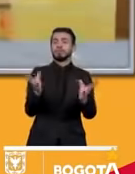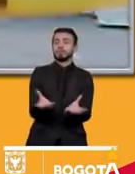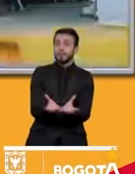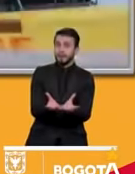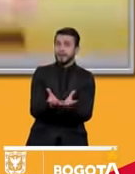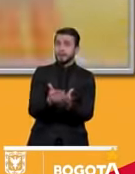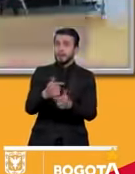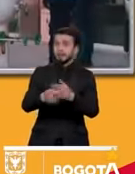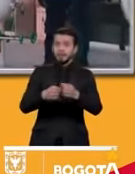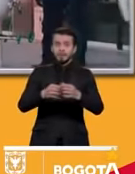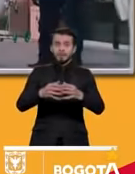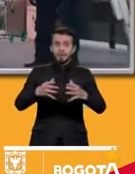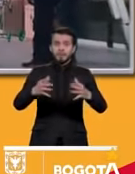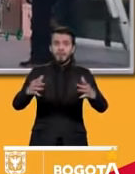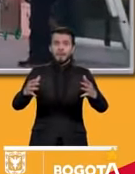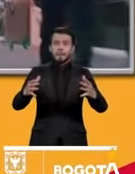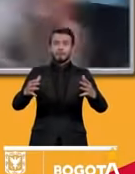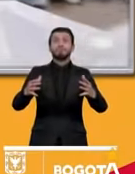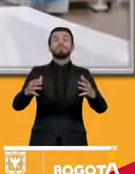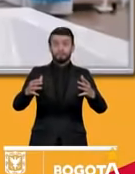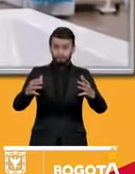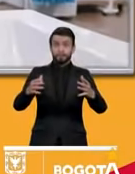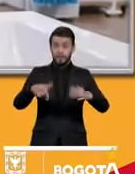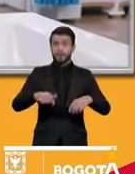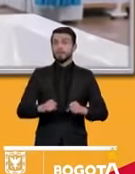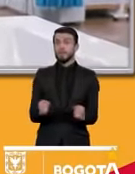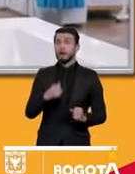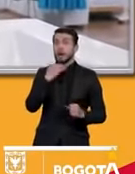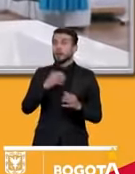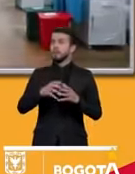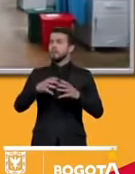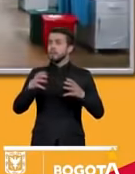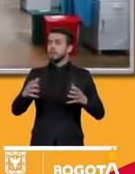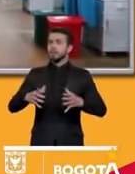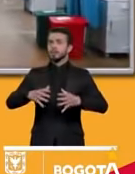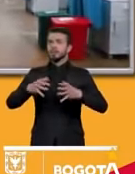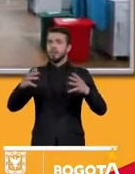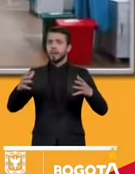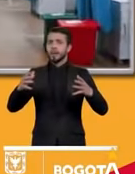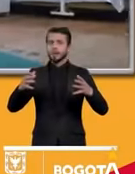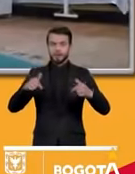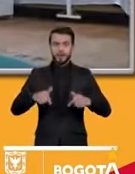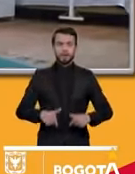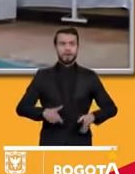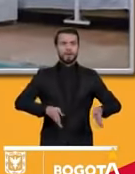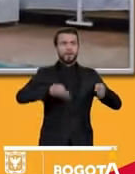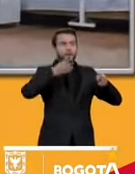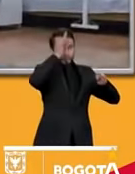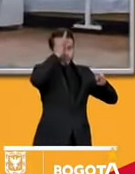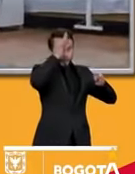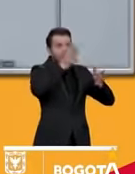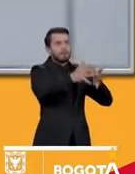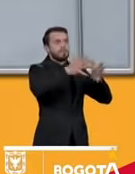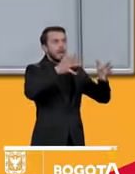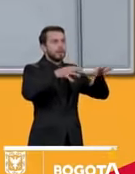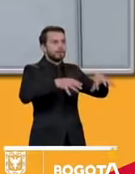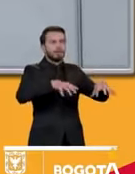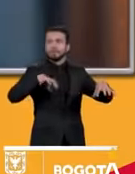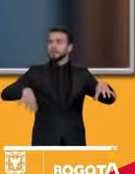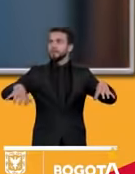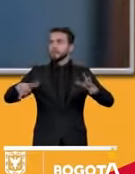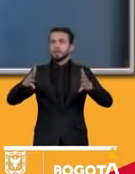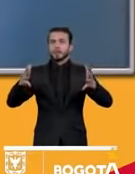y nosotros estamos listos, listos ya con anticipación. Queríamos tener, era nuestra meta, tener instalado